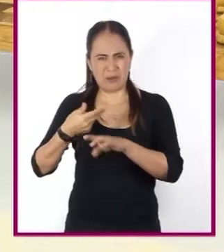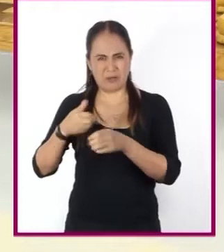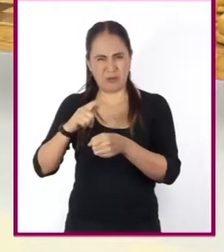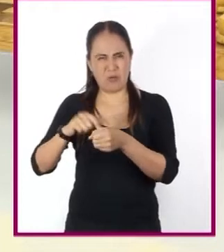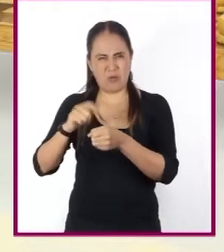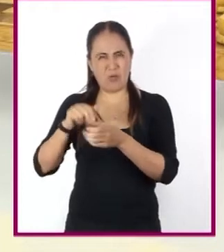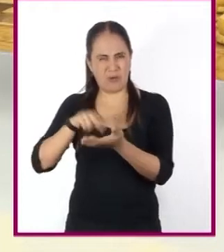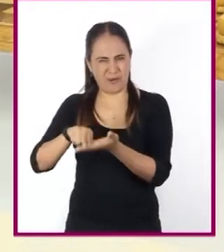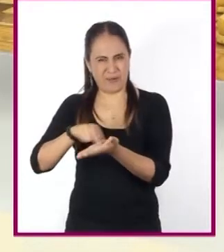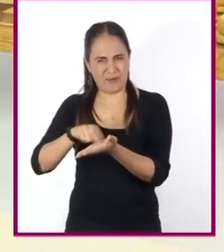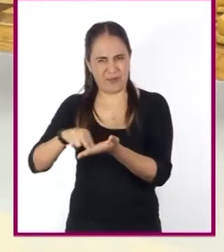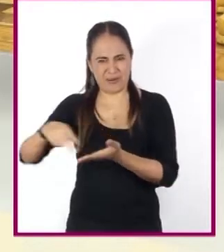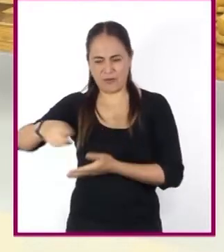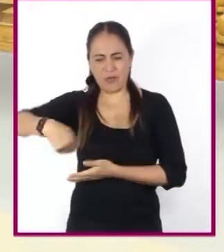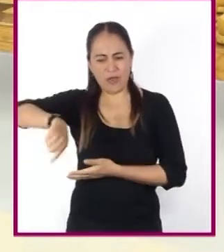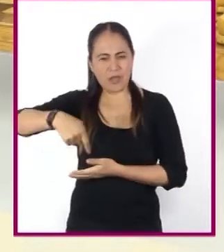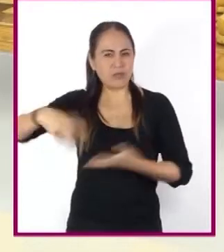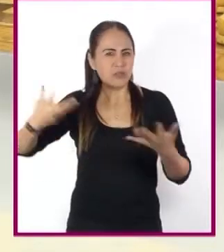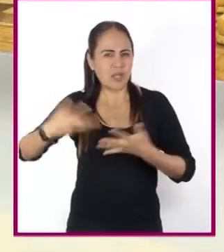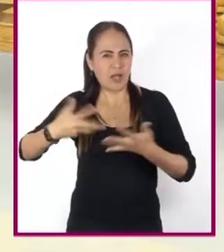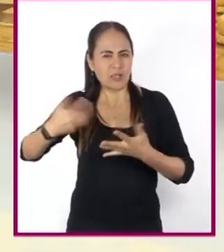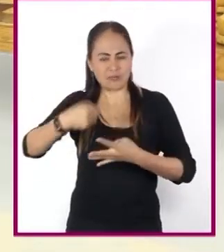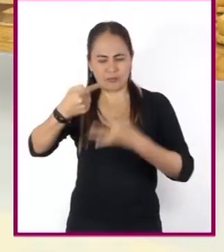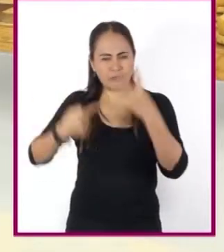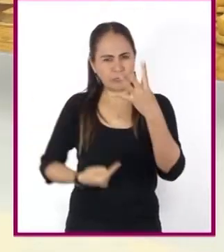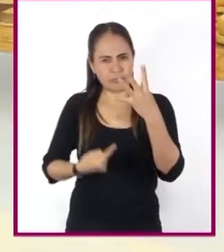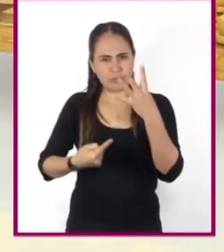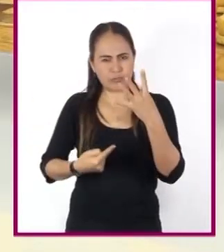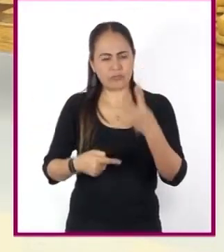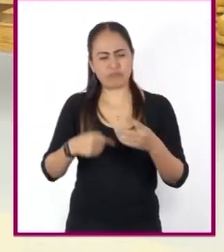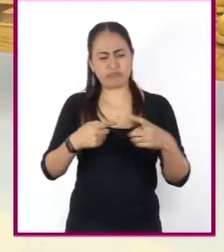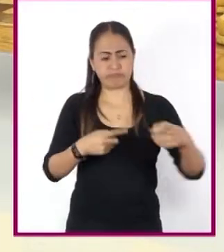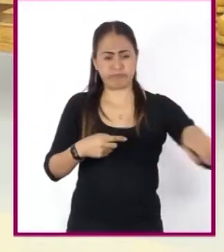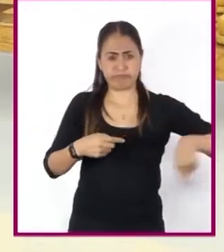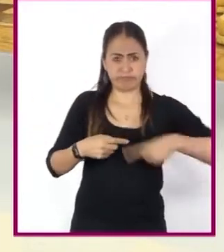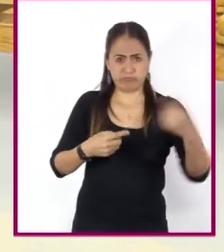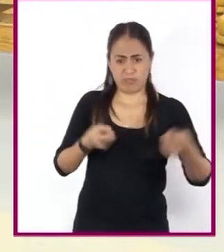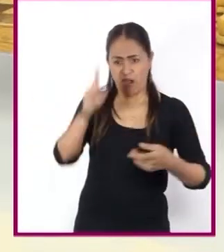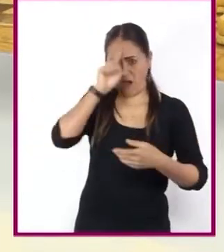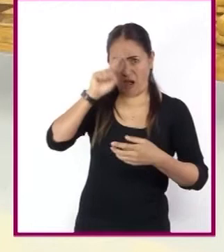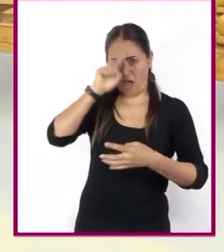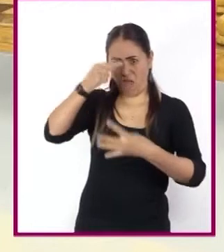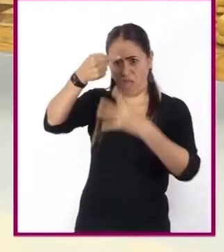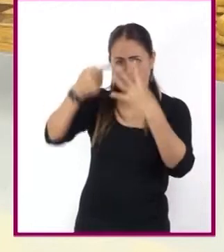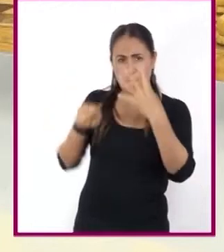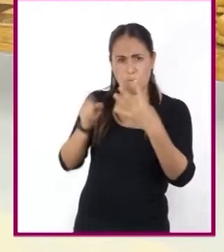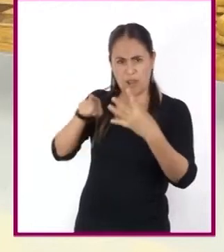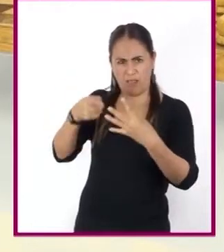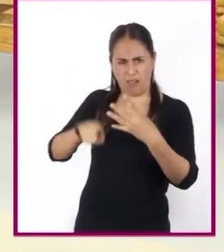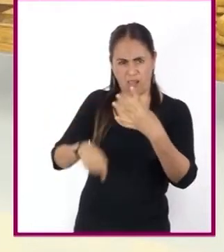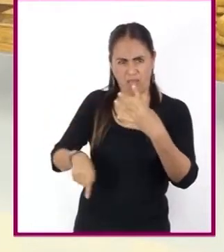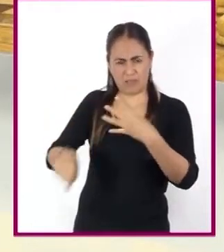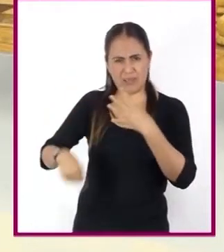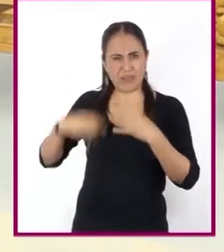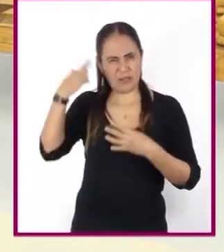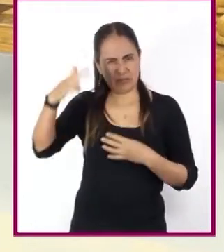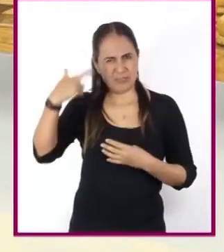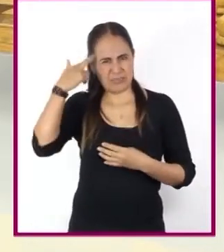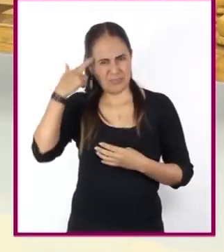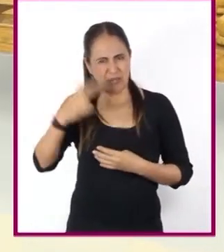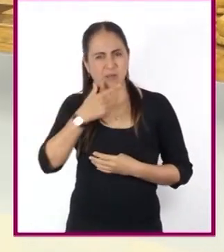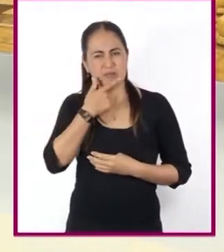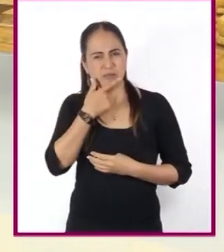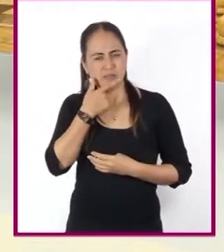las acciones que los colonos realizaron contra las medidas impuestas por la corona inglesa, de forma tal